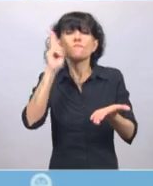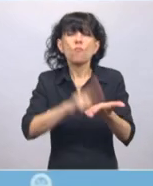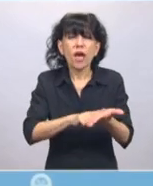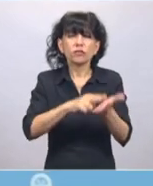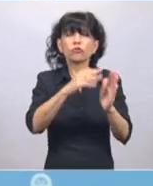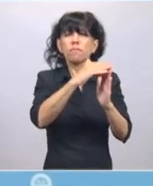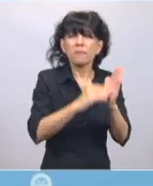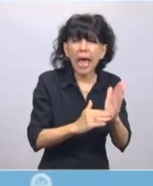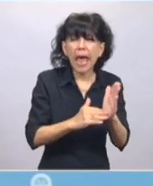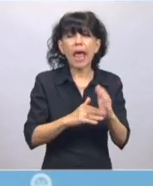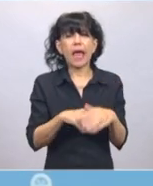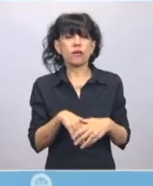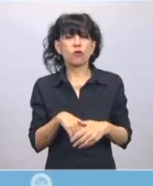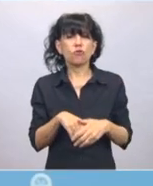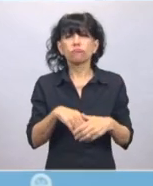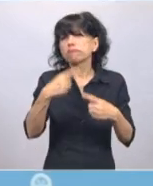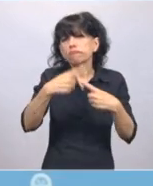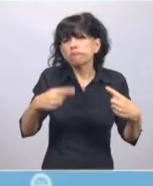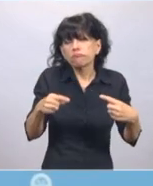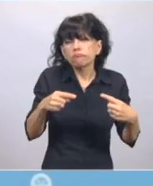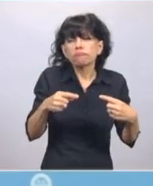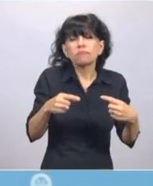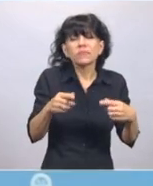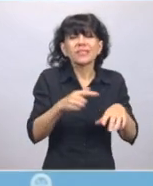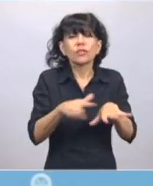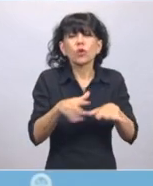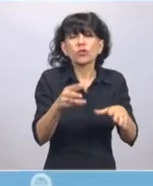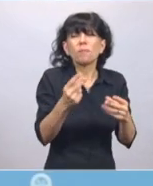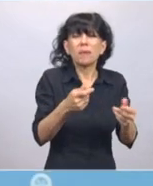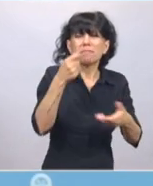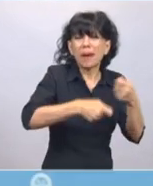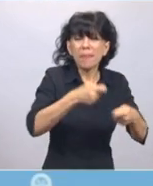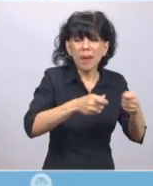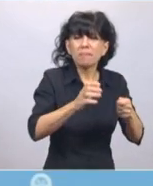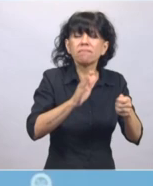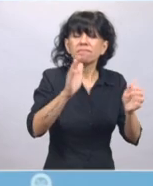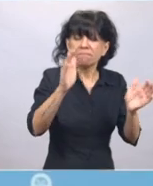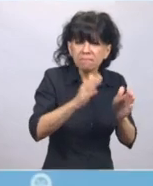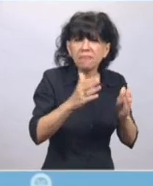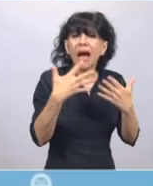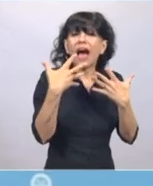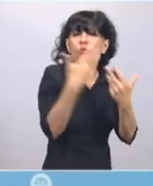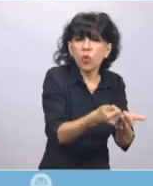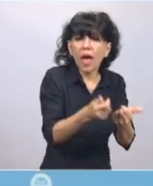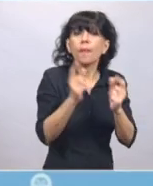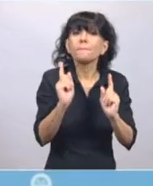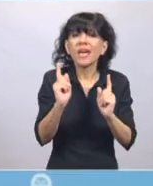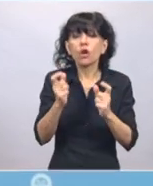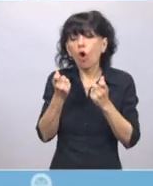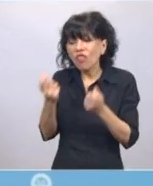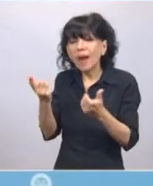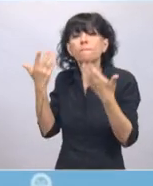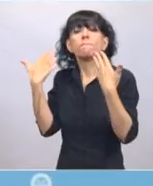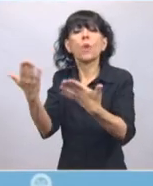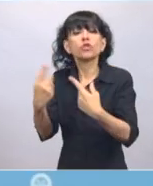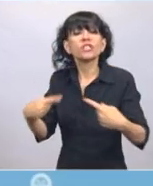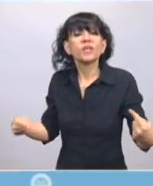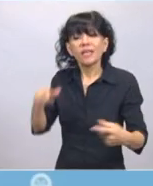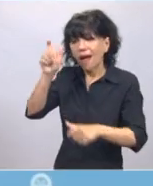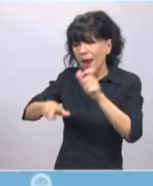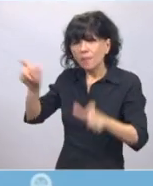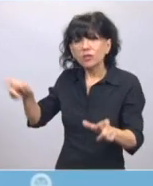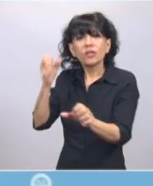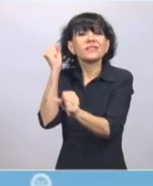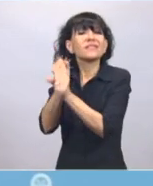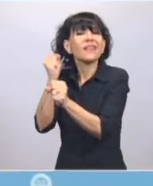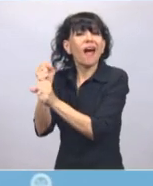restricciones pero sobre todas las cosas garantía de oportunidades a los efectos de que la Argentina del trabajo